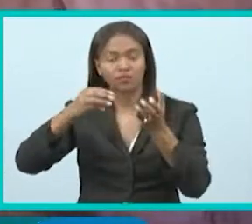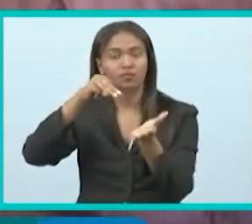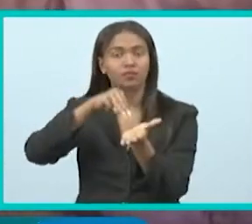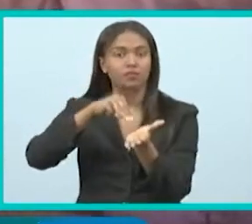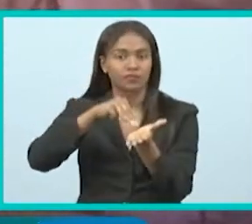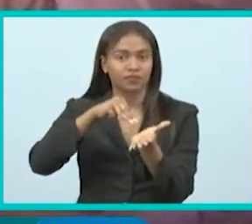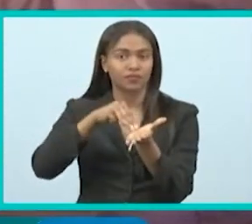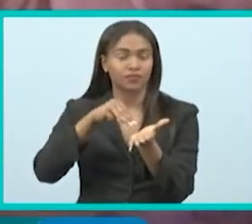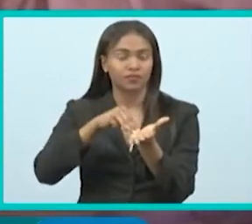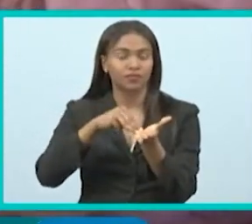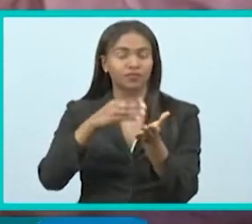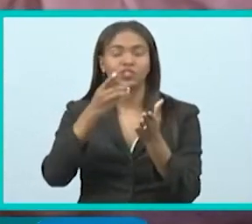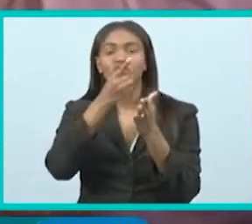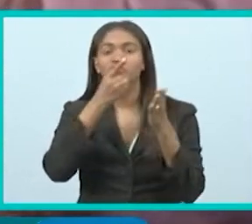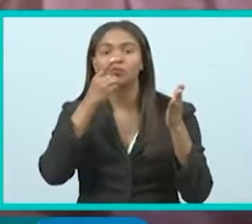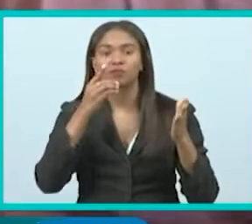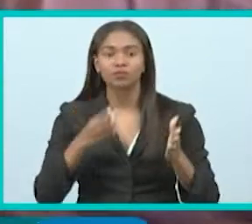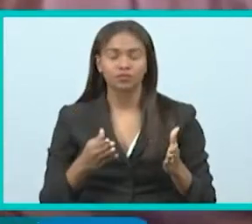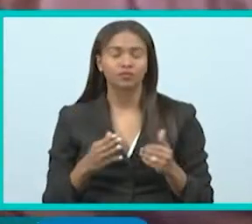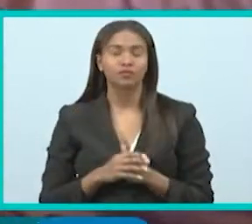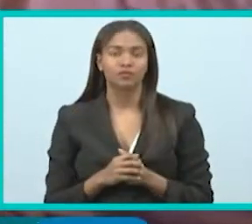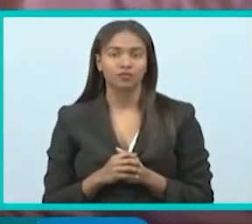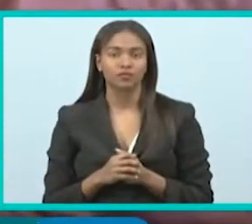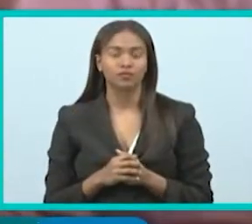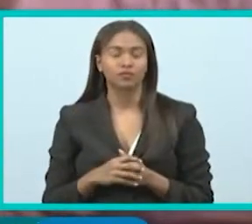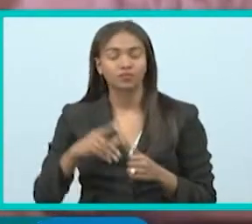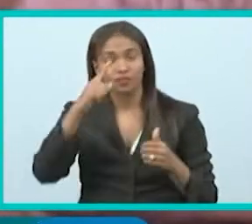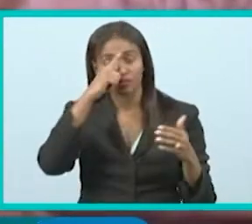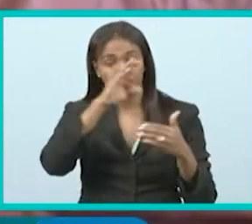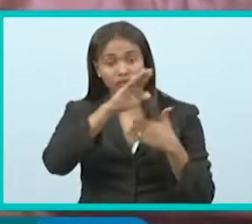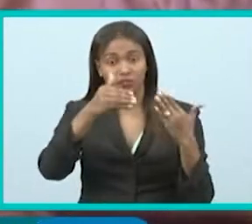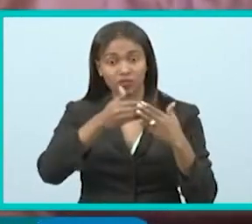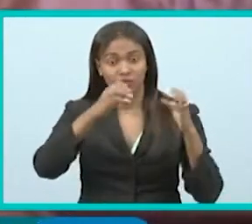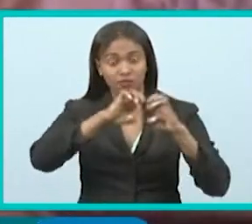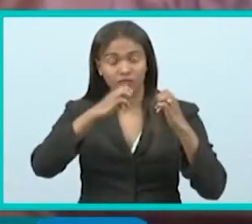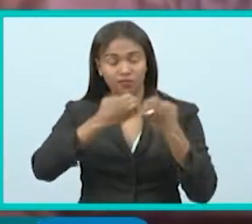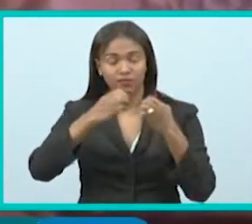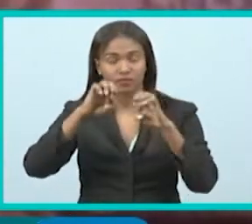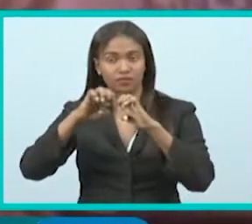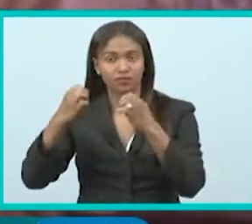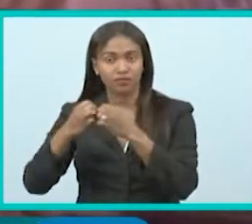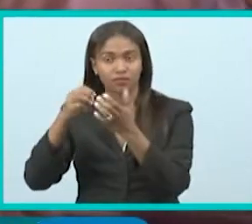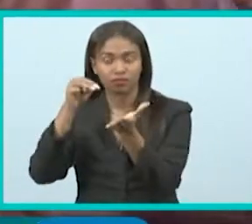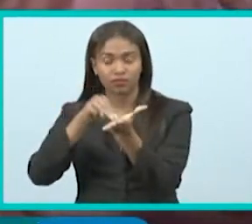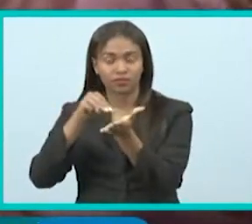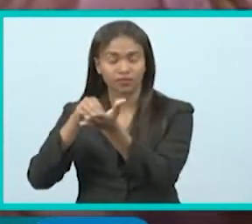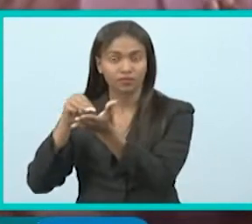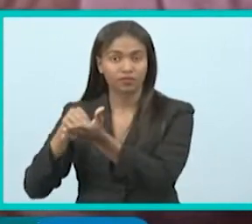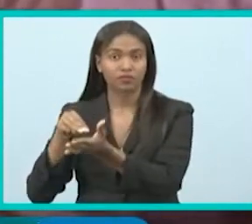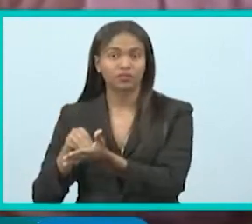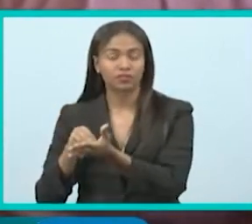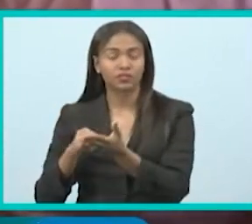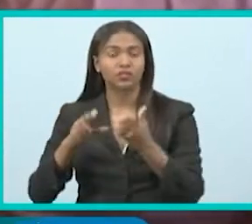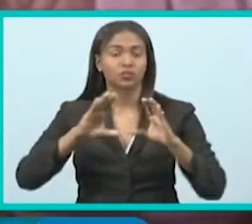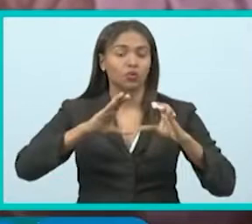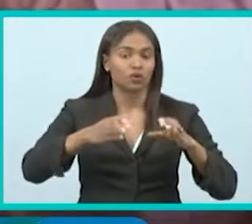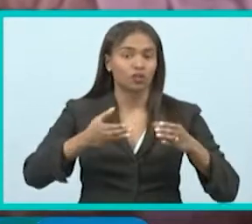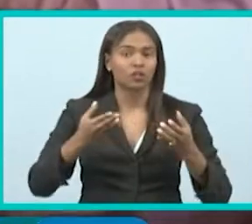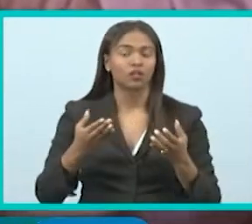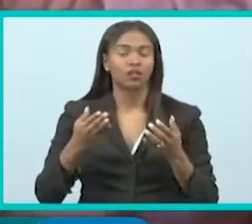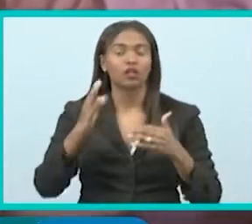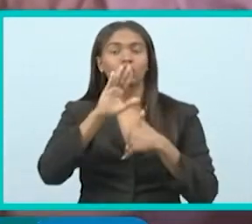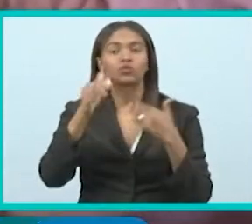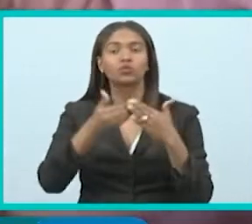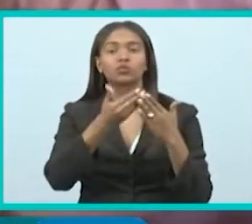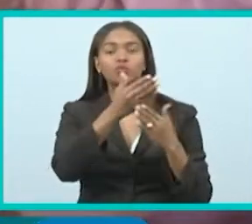Médico Dominicano, a todos los movimientos médicos, colegios, a todos